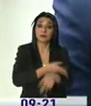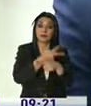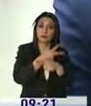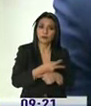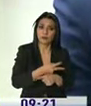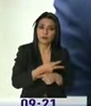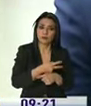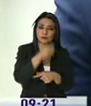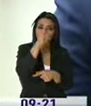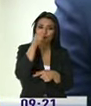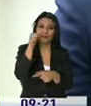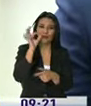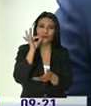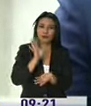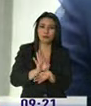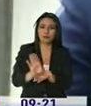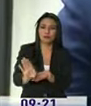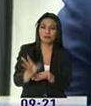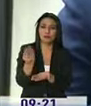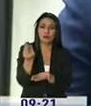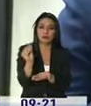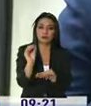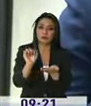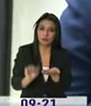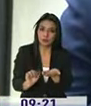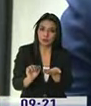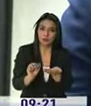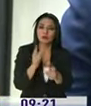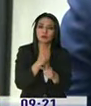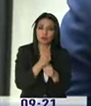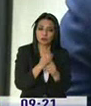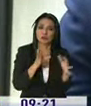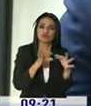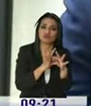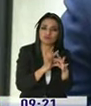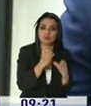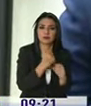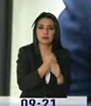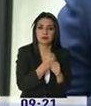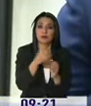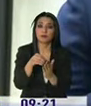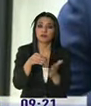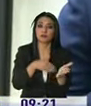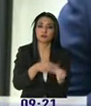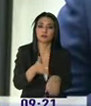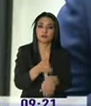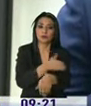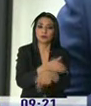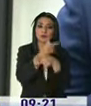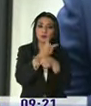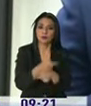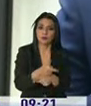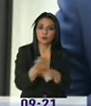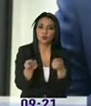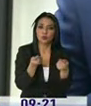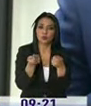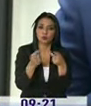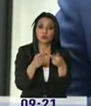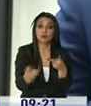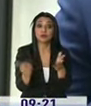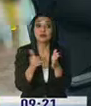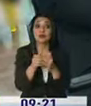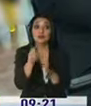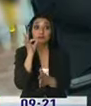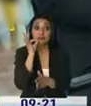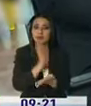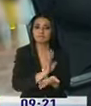consumo de sustancias estupefacientes. Y vamos a continuar con los proyectos preventivos y también para evitar la reincidencia en el